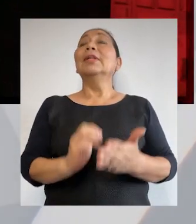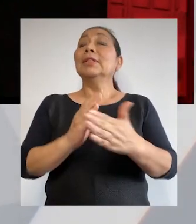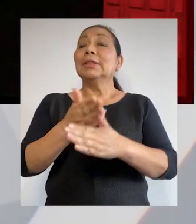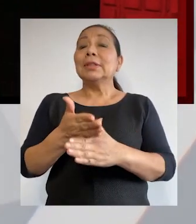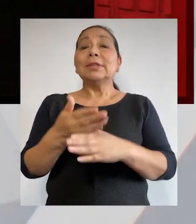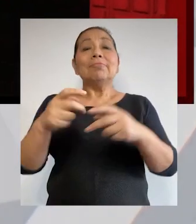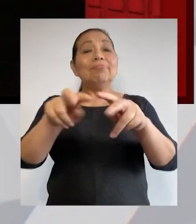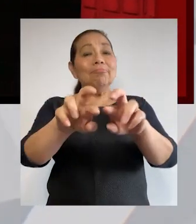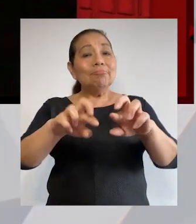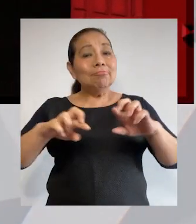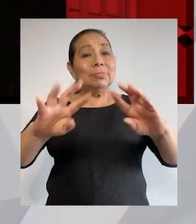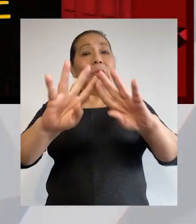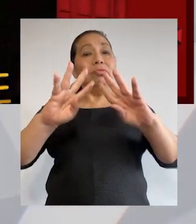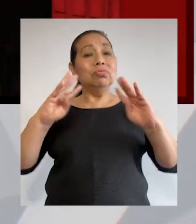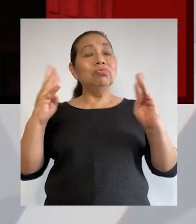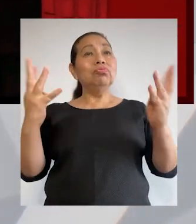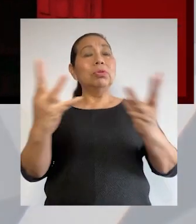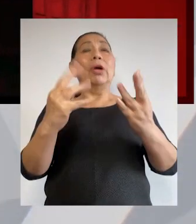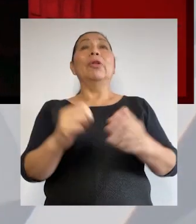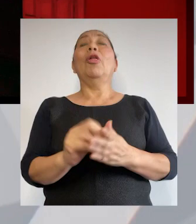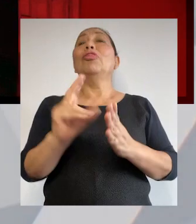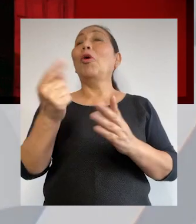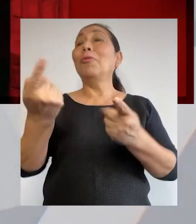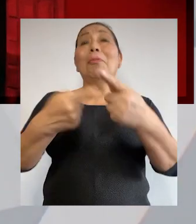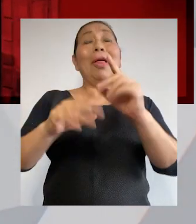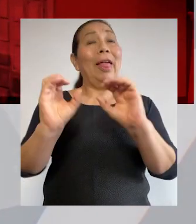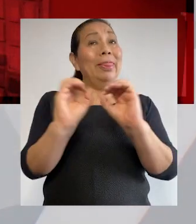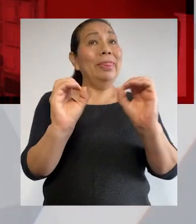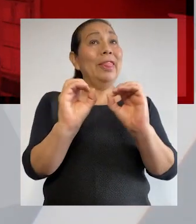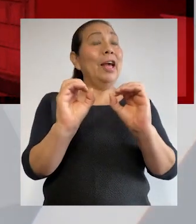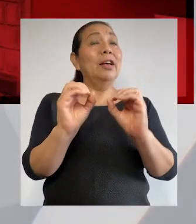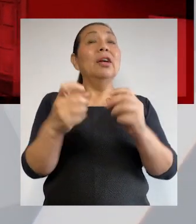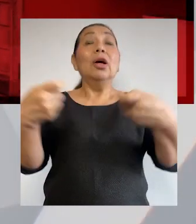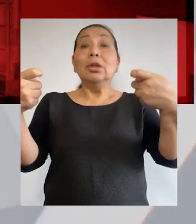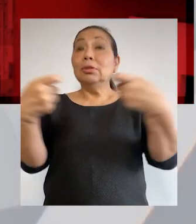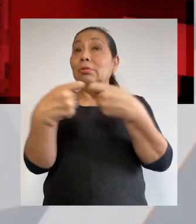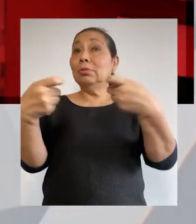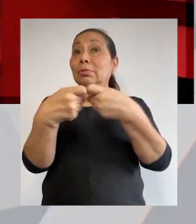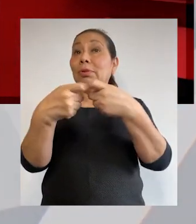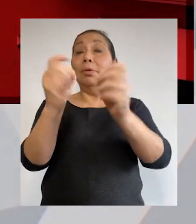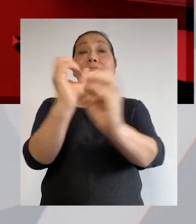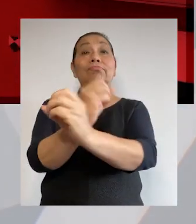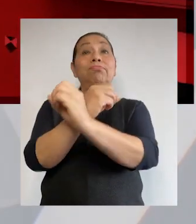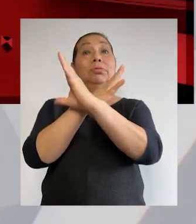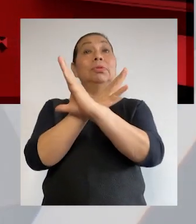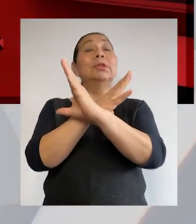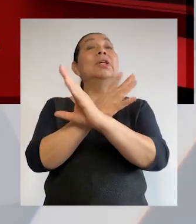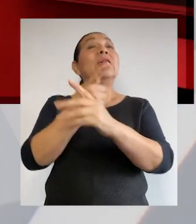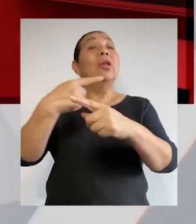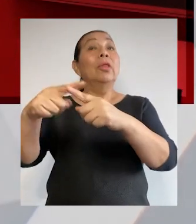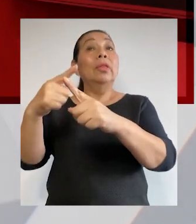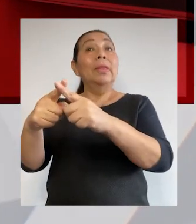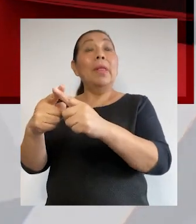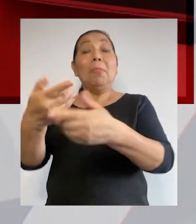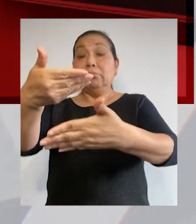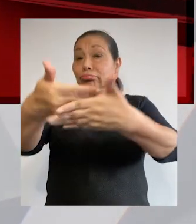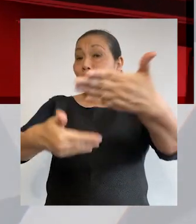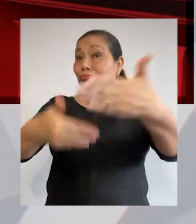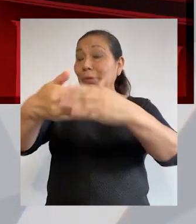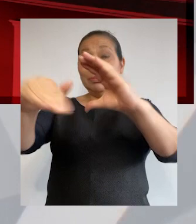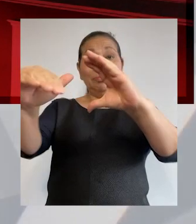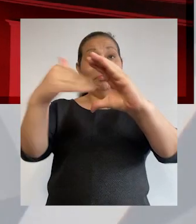A través de Pleno, hinallataq audiencia nisqakunatapas internet llantaq hispichimuchkayku. Chay